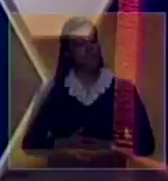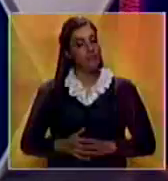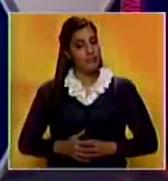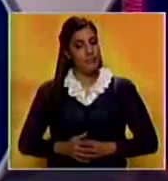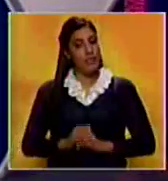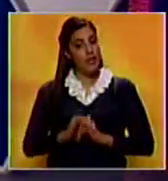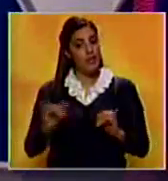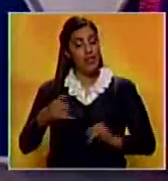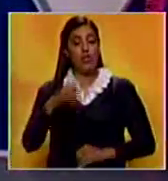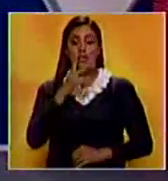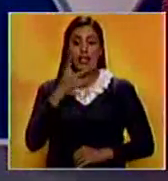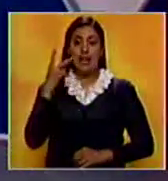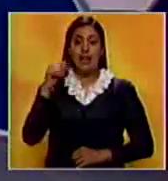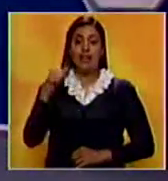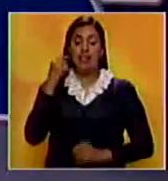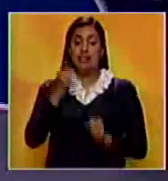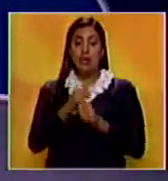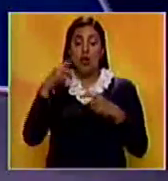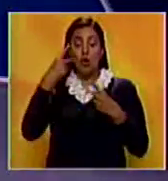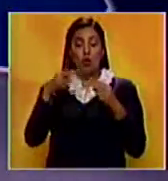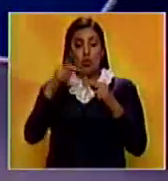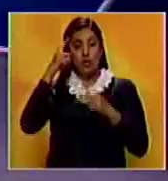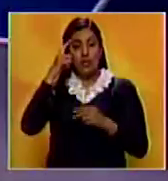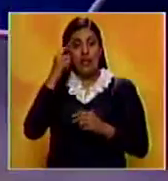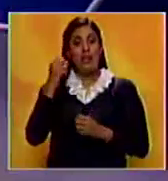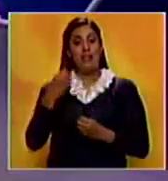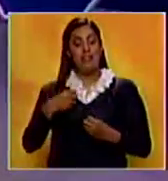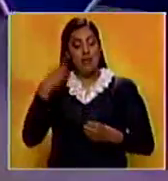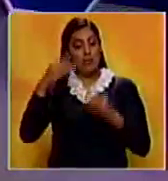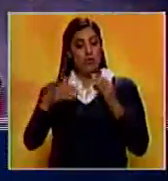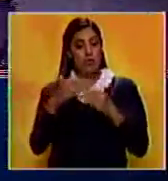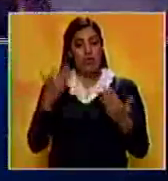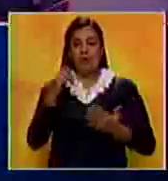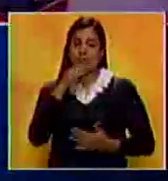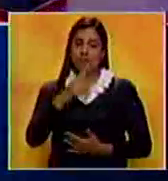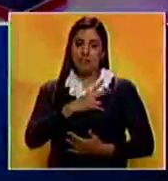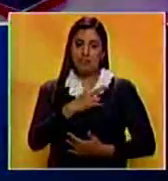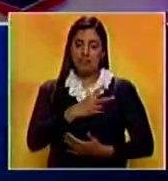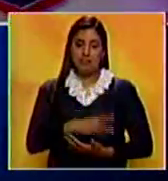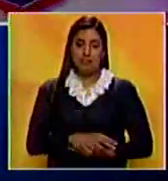Así llegamos al final. Soy Karelis Cuadros y los espero en una próxima emisión de Estrenos y Estrellas por su noticiero Venevisión.